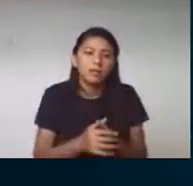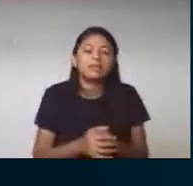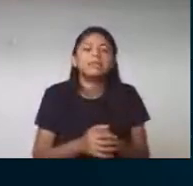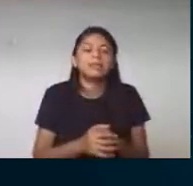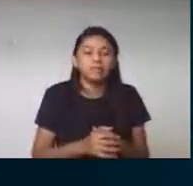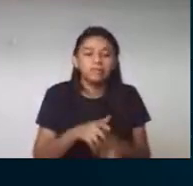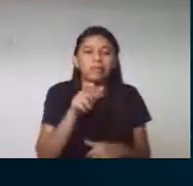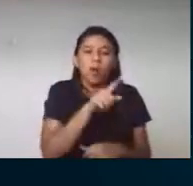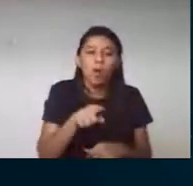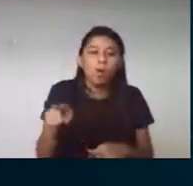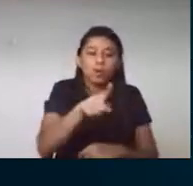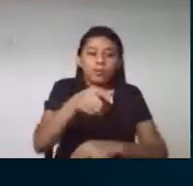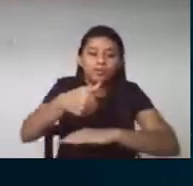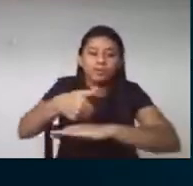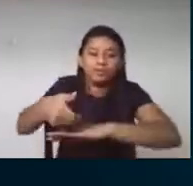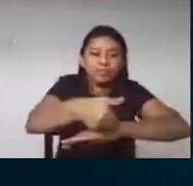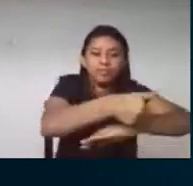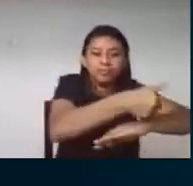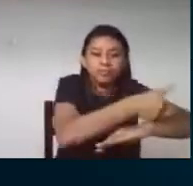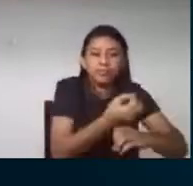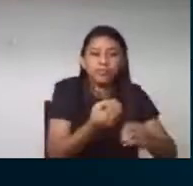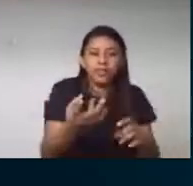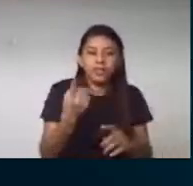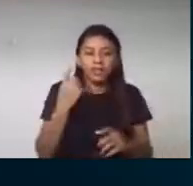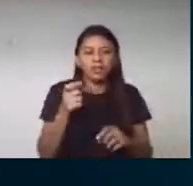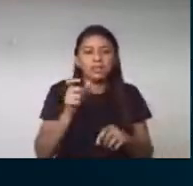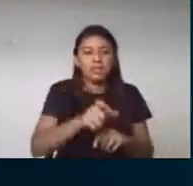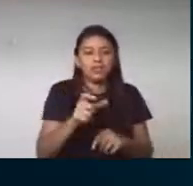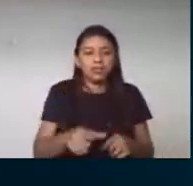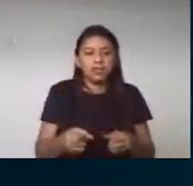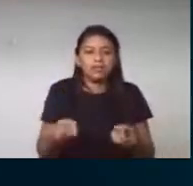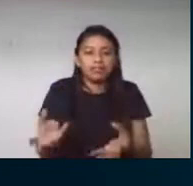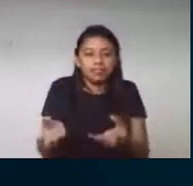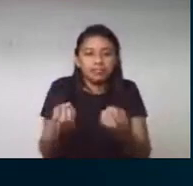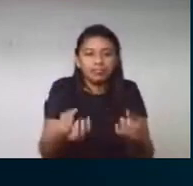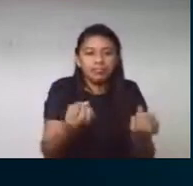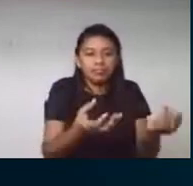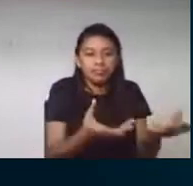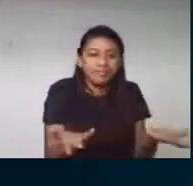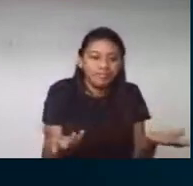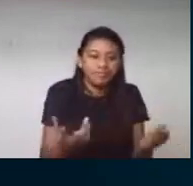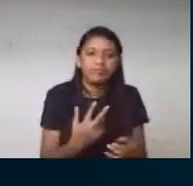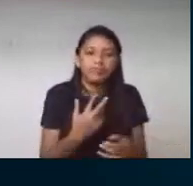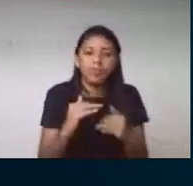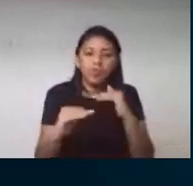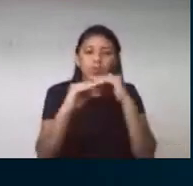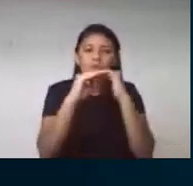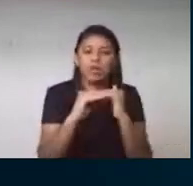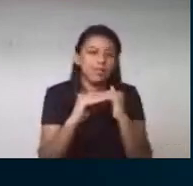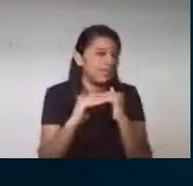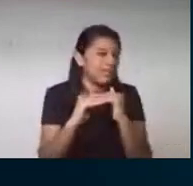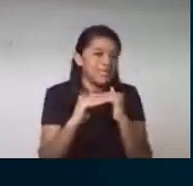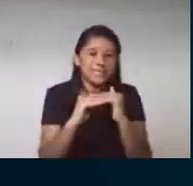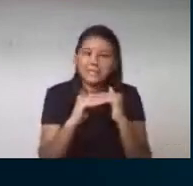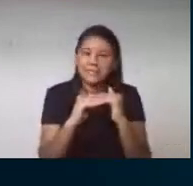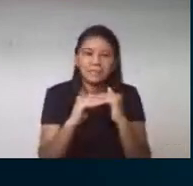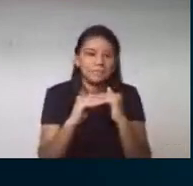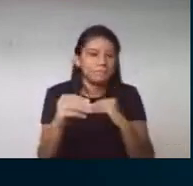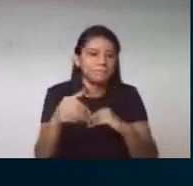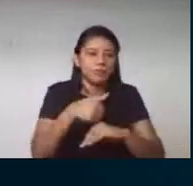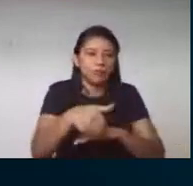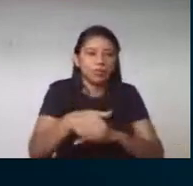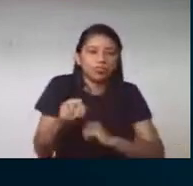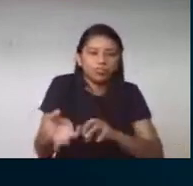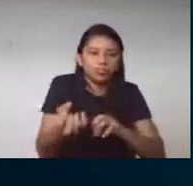para el tratamiento de aguas residuales. ¿Qué quiere decir esto? Que hay un mercado insatisfecho y existe una oportunidad de